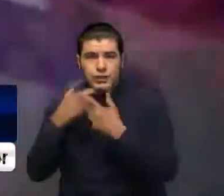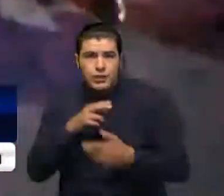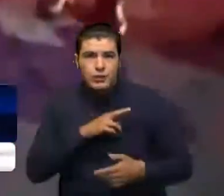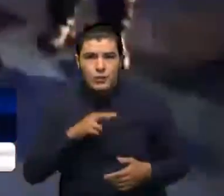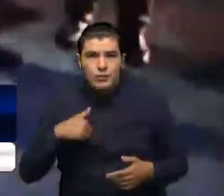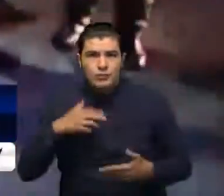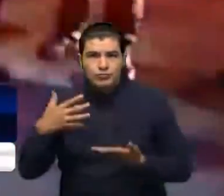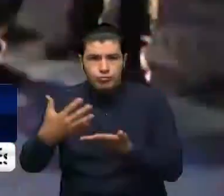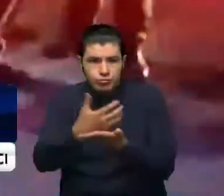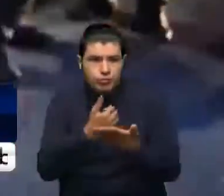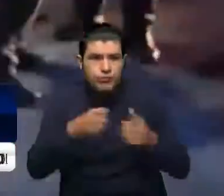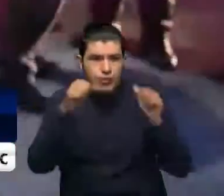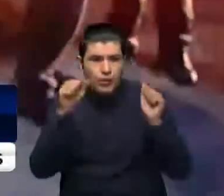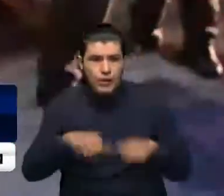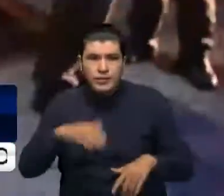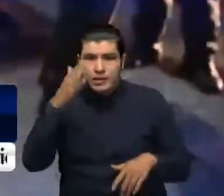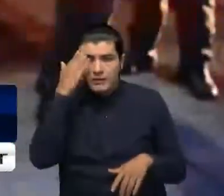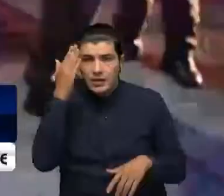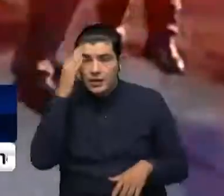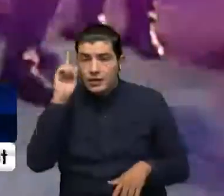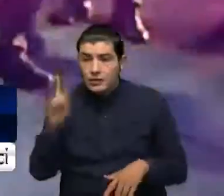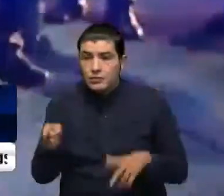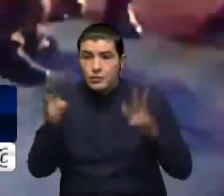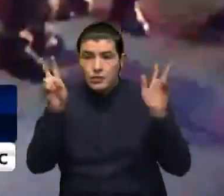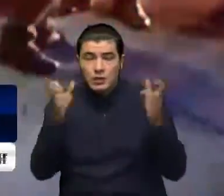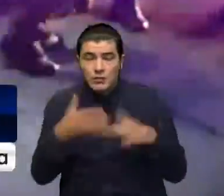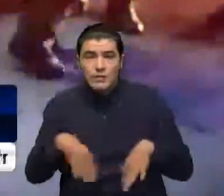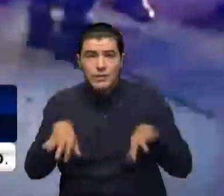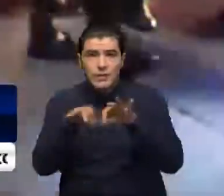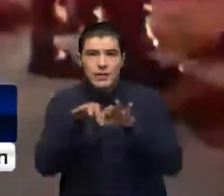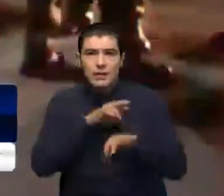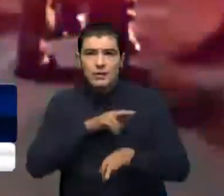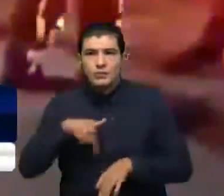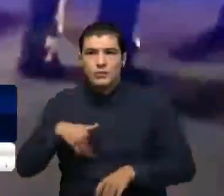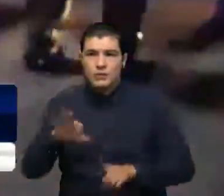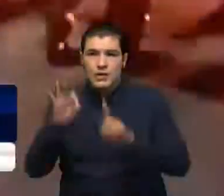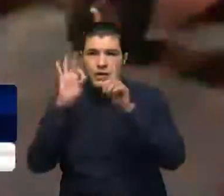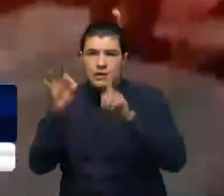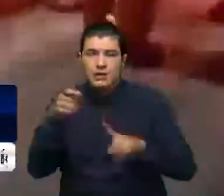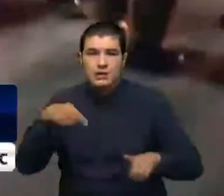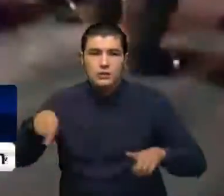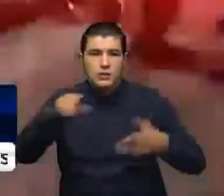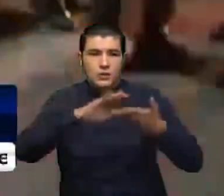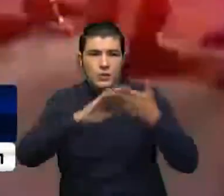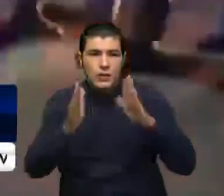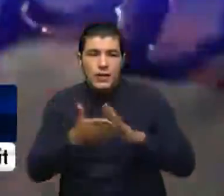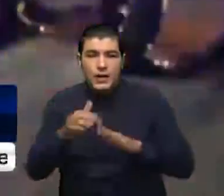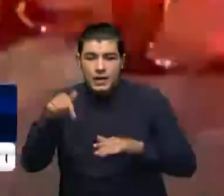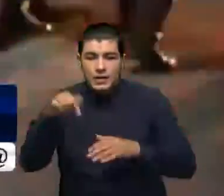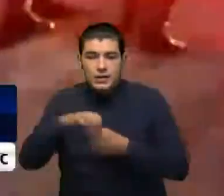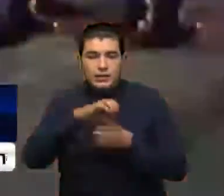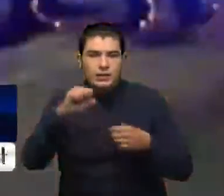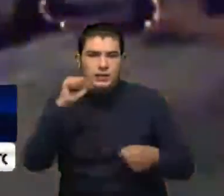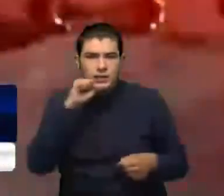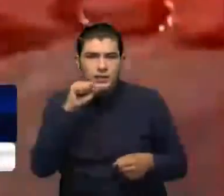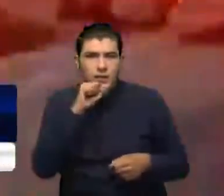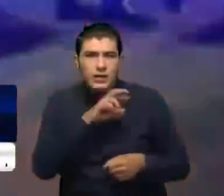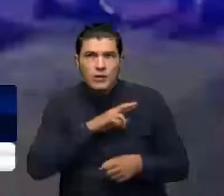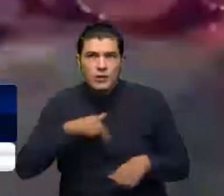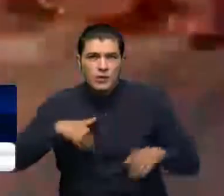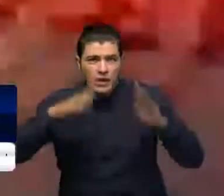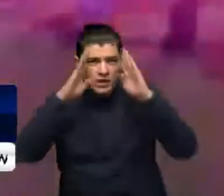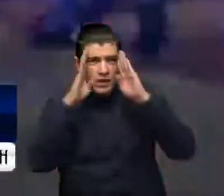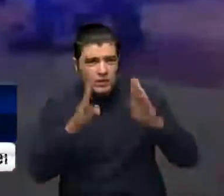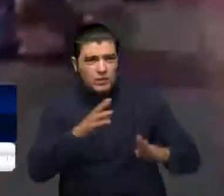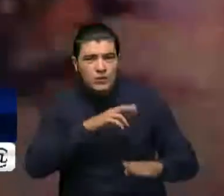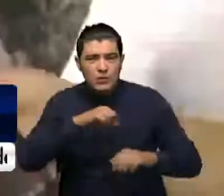muy receptivos. Lo importante para nosotros es garantizar a la ciudadanía de Barranca Bermeja que estamos pendientes, que